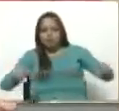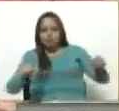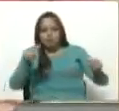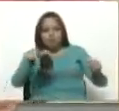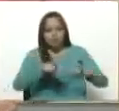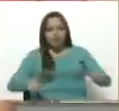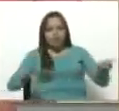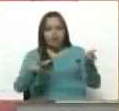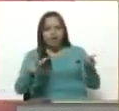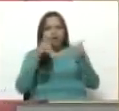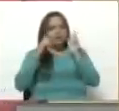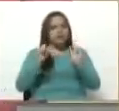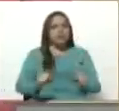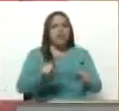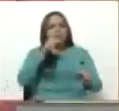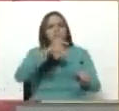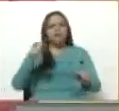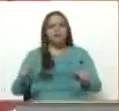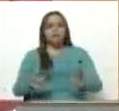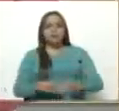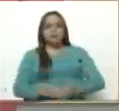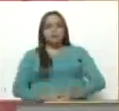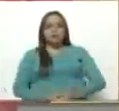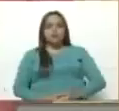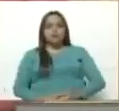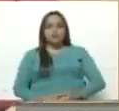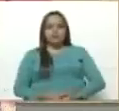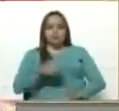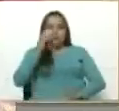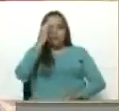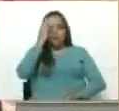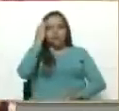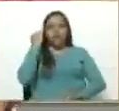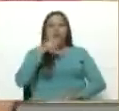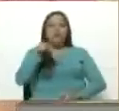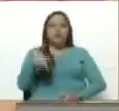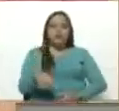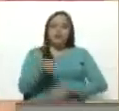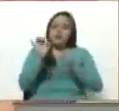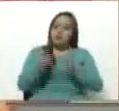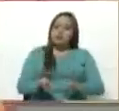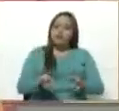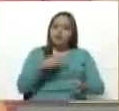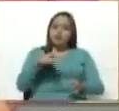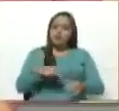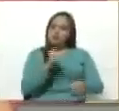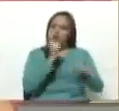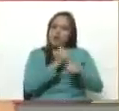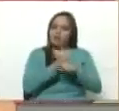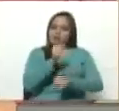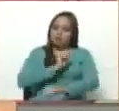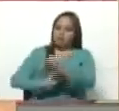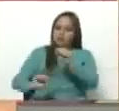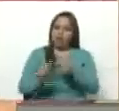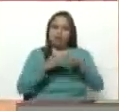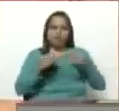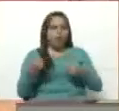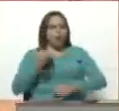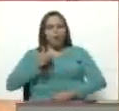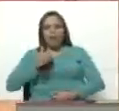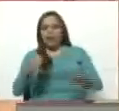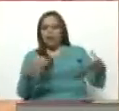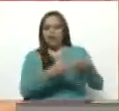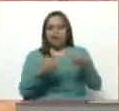la seguridad de los ciudadanos. Cuente que estaremos siempre trabajando en la lucha contra todo tipo de delitos